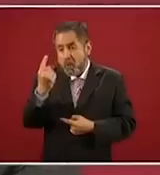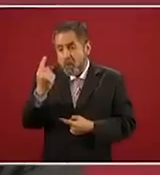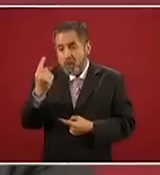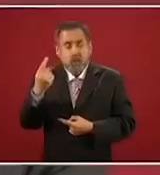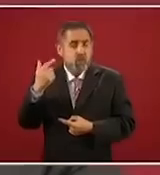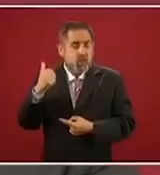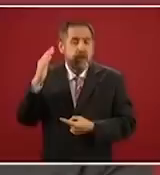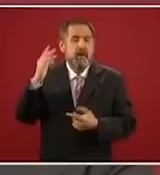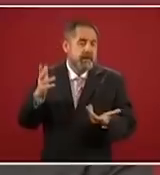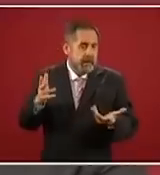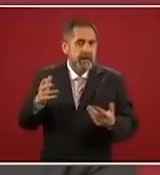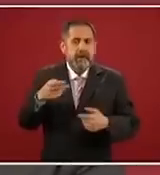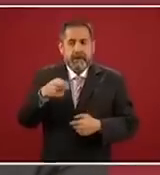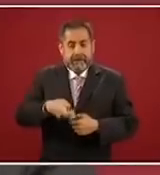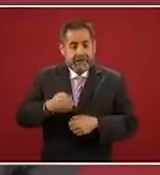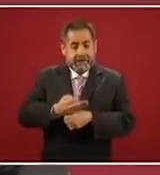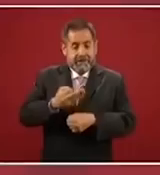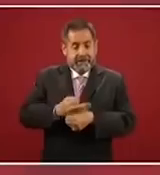un tema